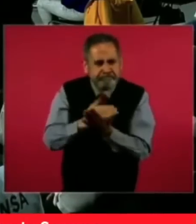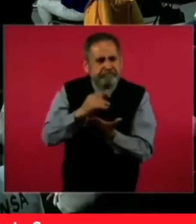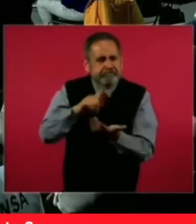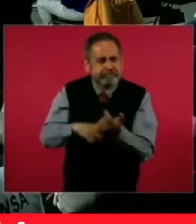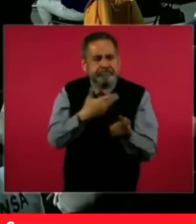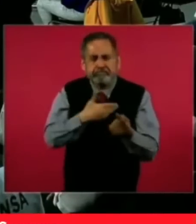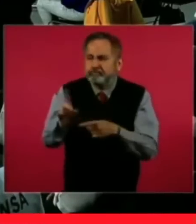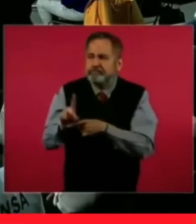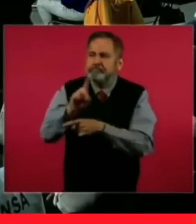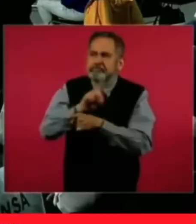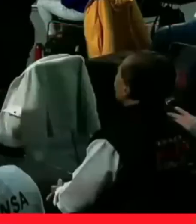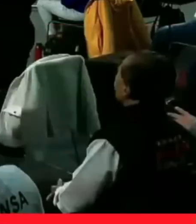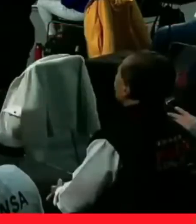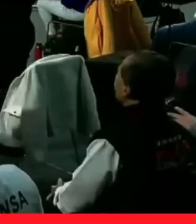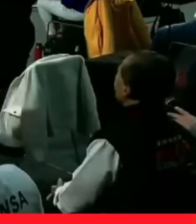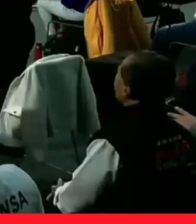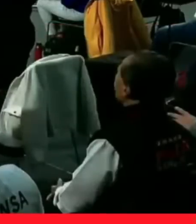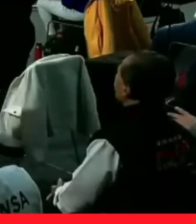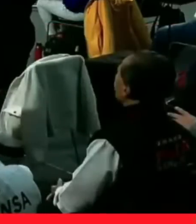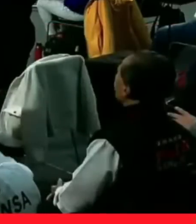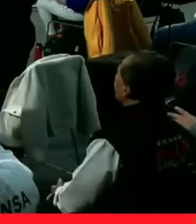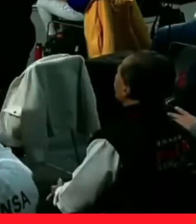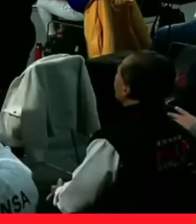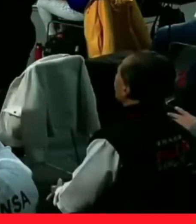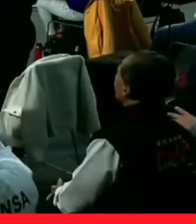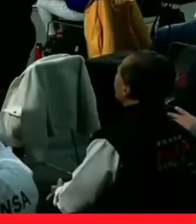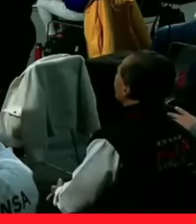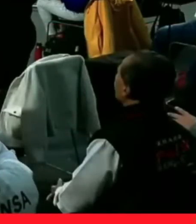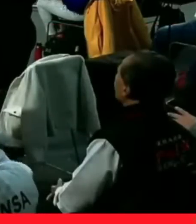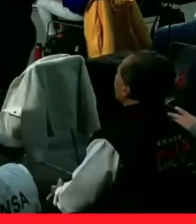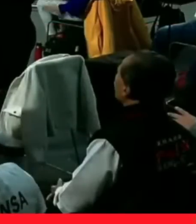desde, perdón, ya me revolví aquí.